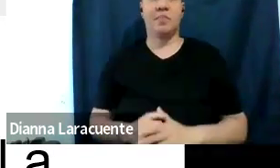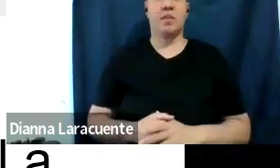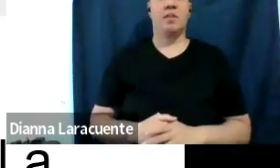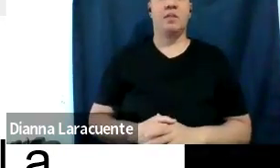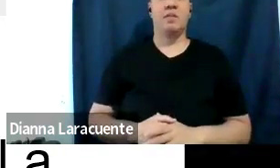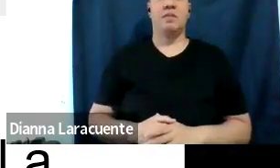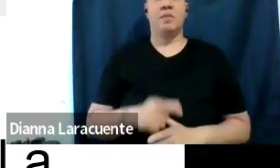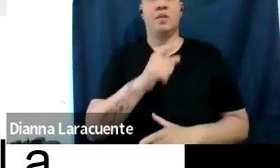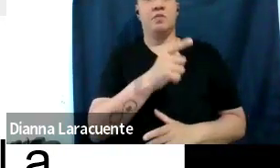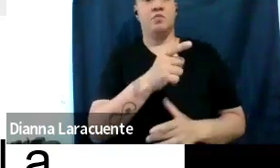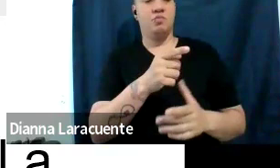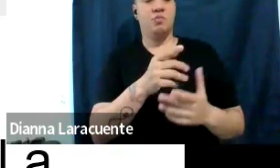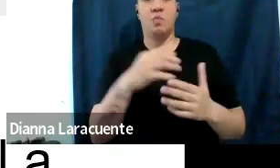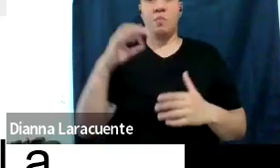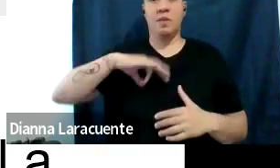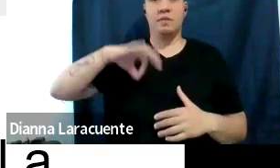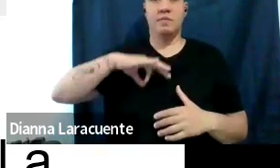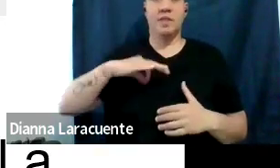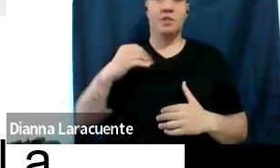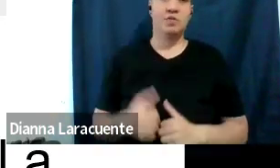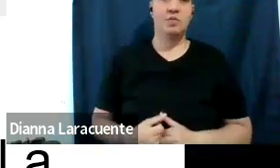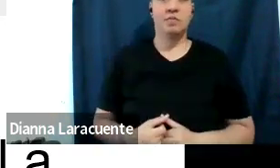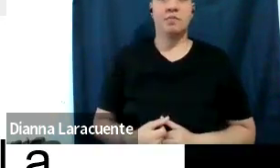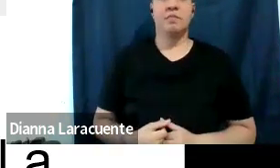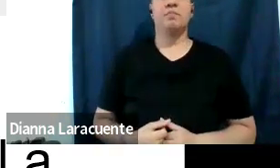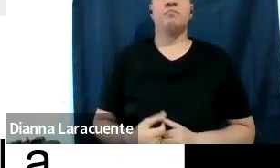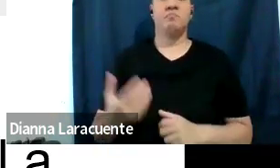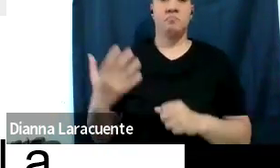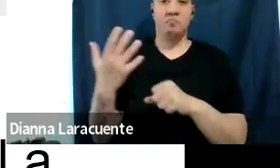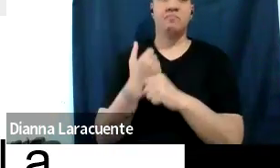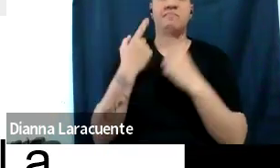sus divisiones. Y lo consiguió.